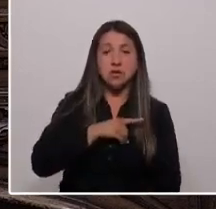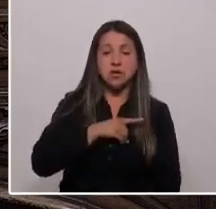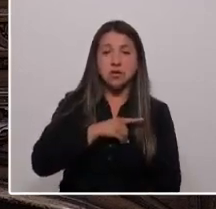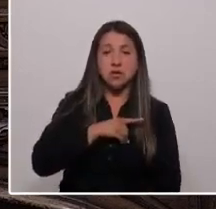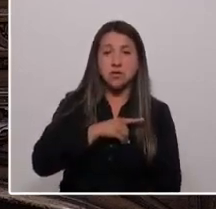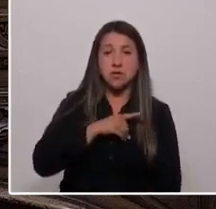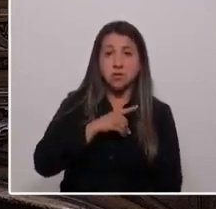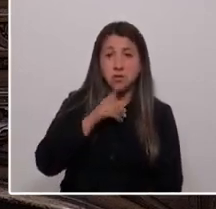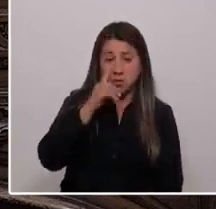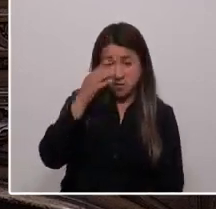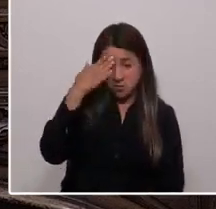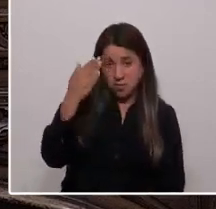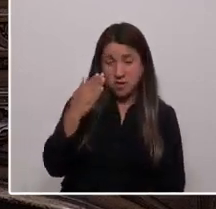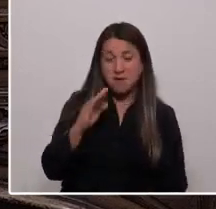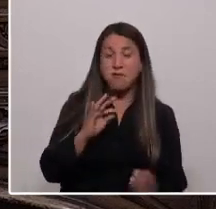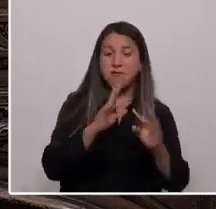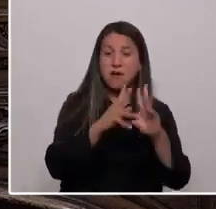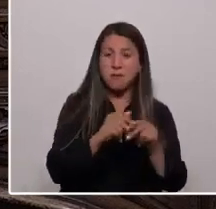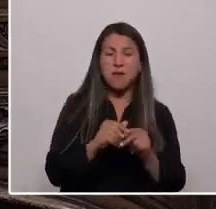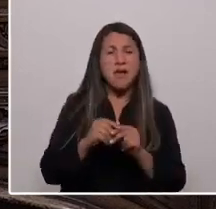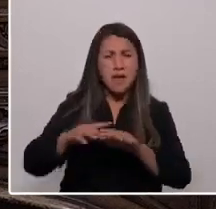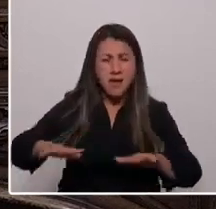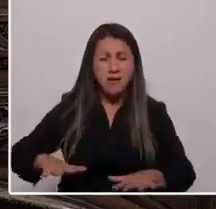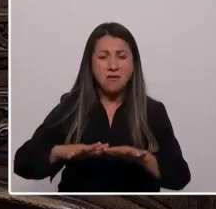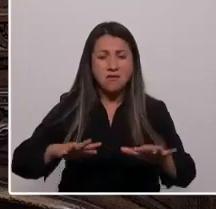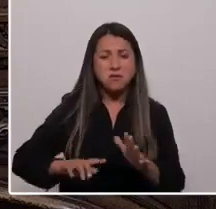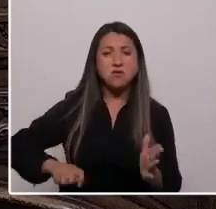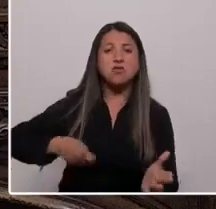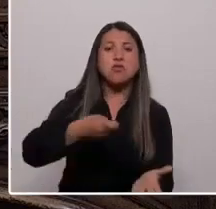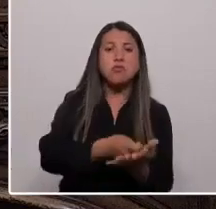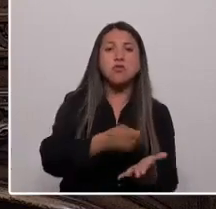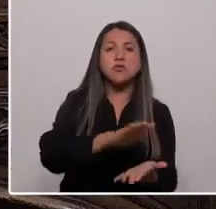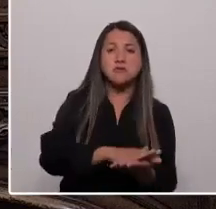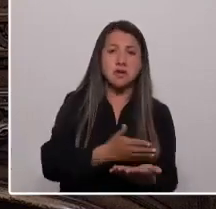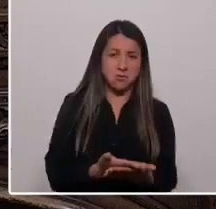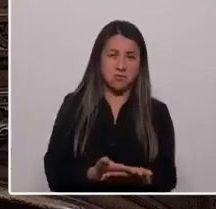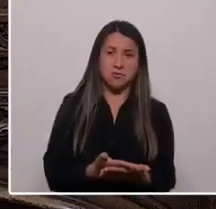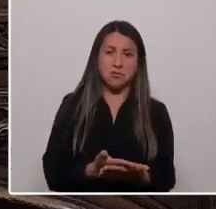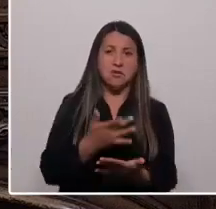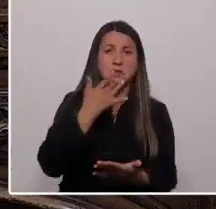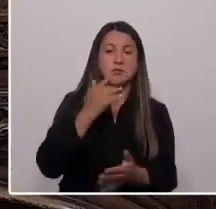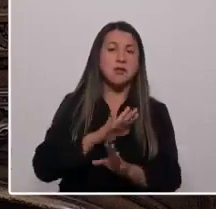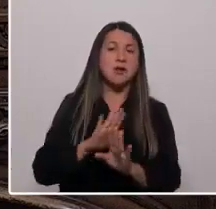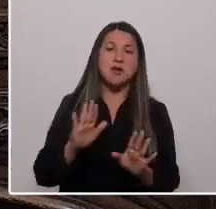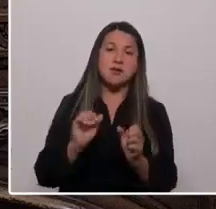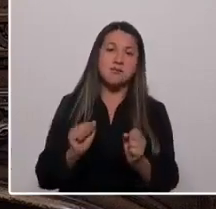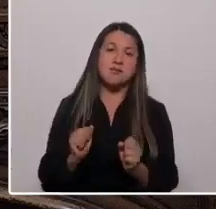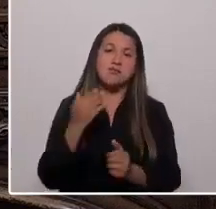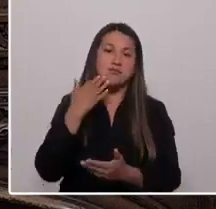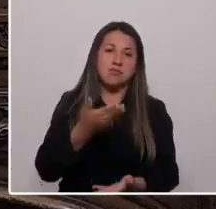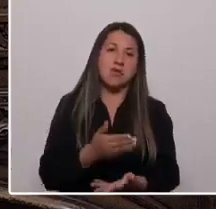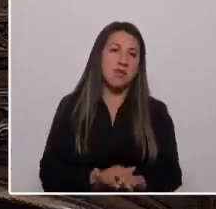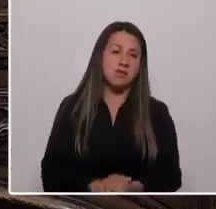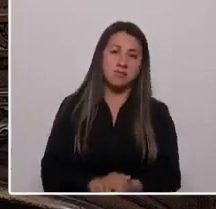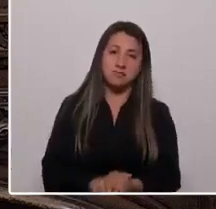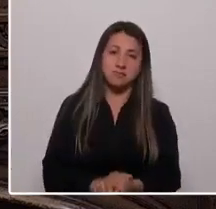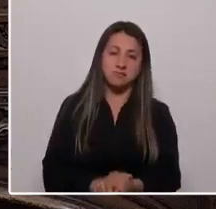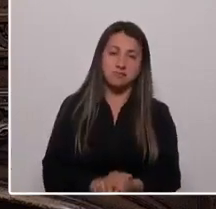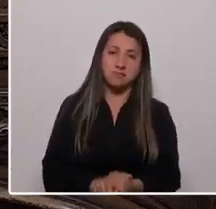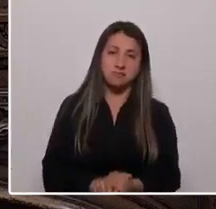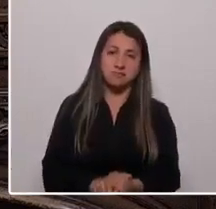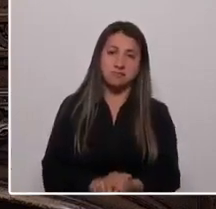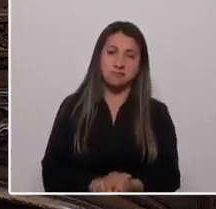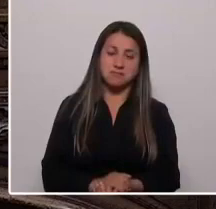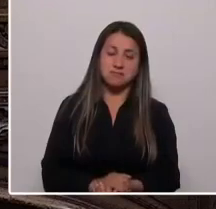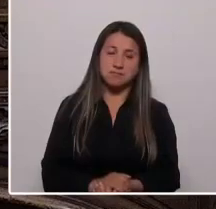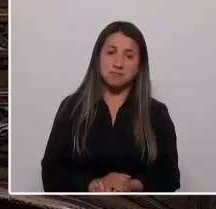familia con un enorme esfuerzo tuvo que comprar salud porque nadie se ocupó de que nadie se ocupe de ella por lo tanto